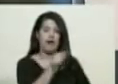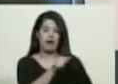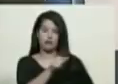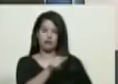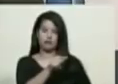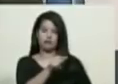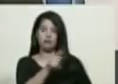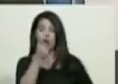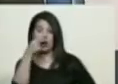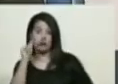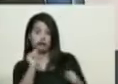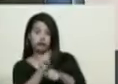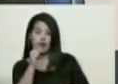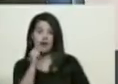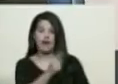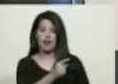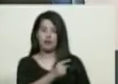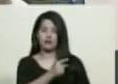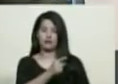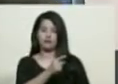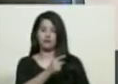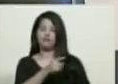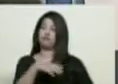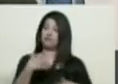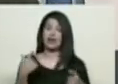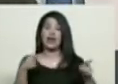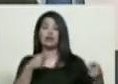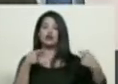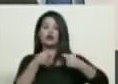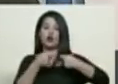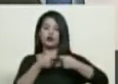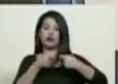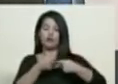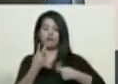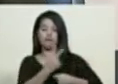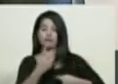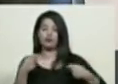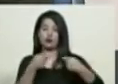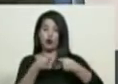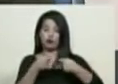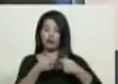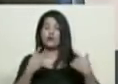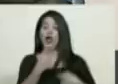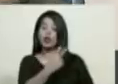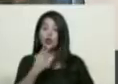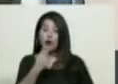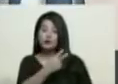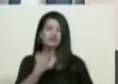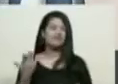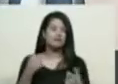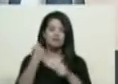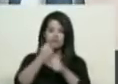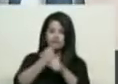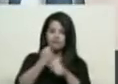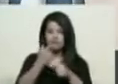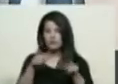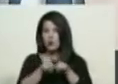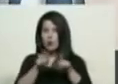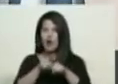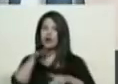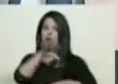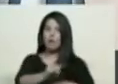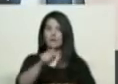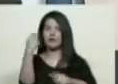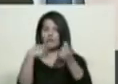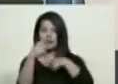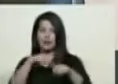lo incrimina directamente como su socio directo en operaciones de intermediación de compraventa